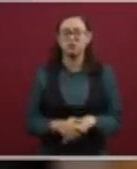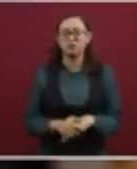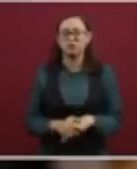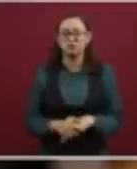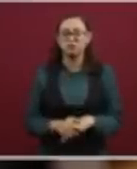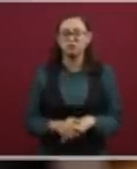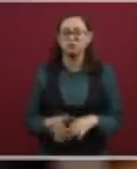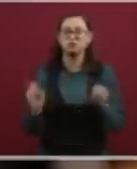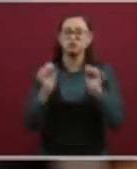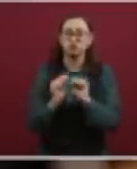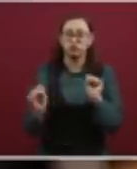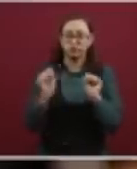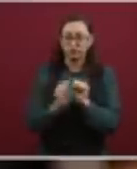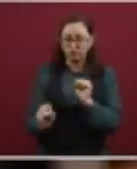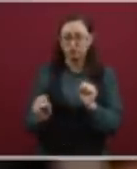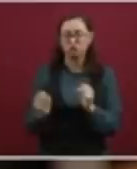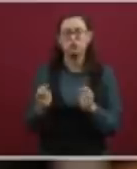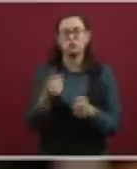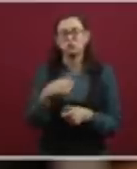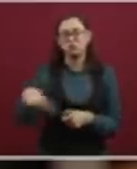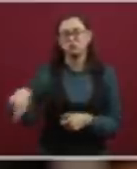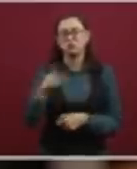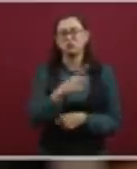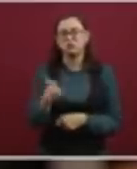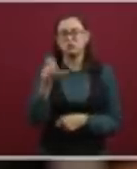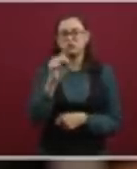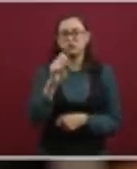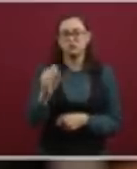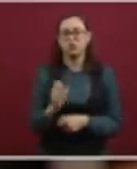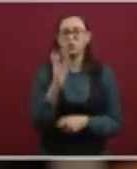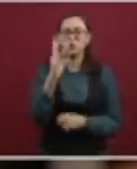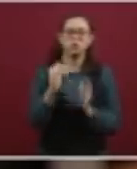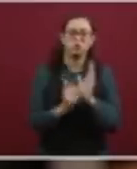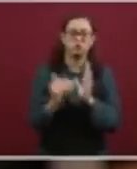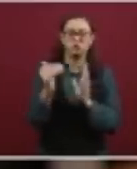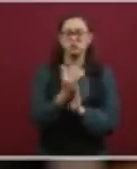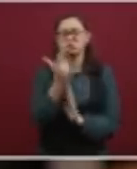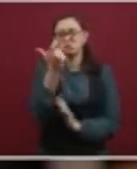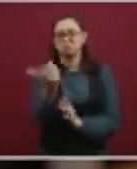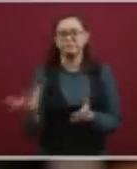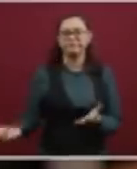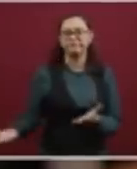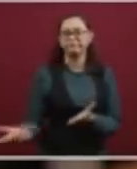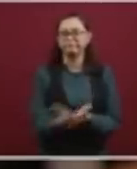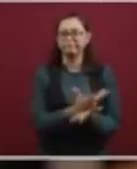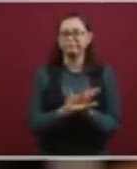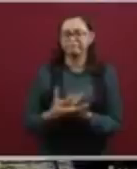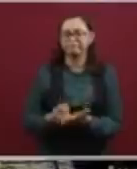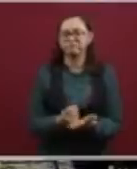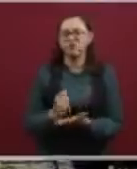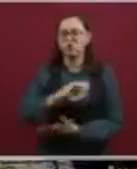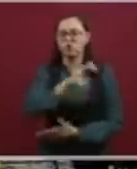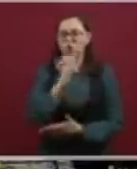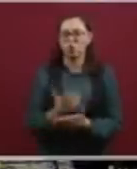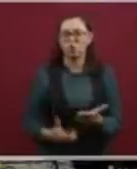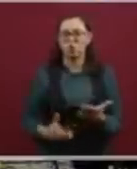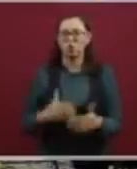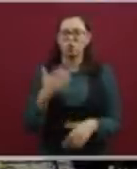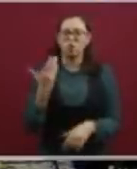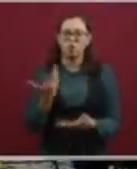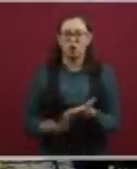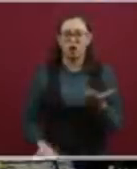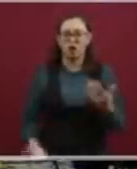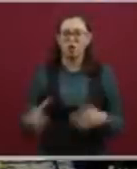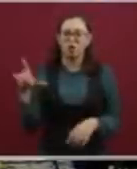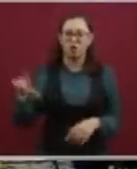su sobrino, y que pues ya han obtenido más de 164 millones de pesos en contratos públicos con el actual